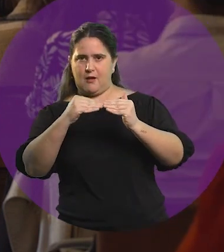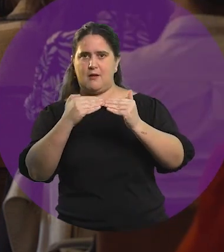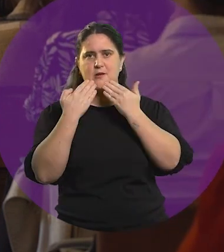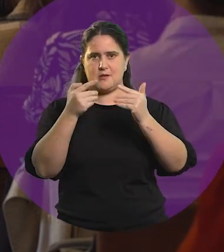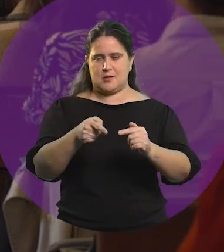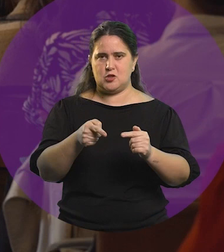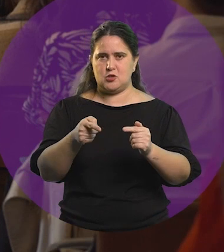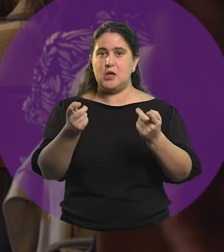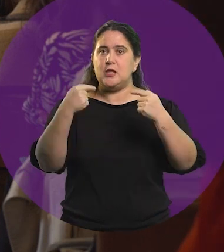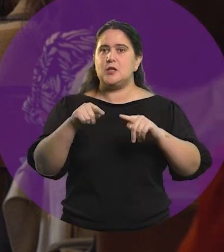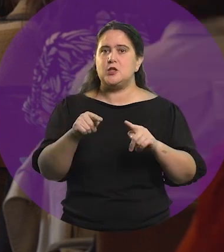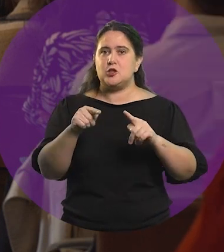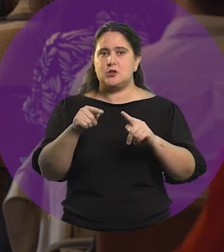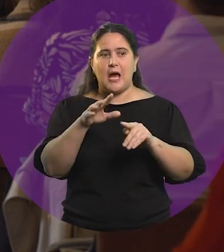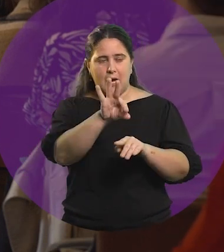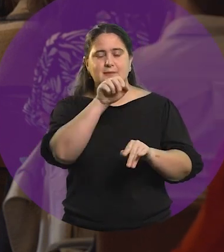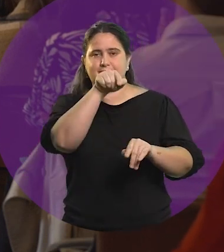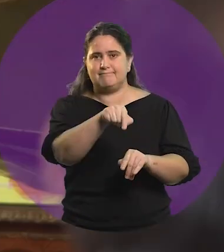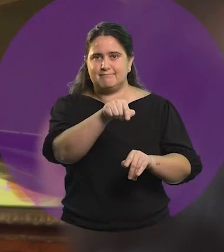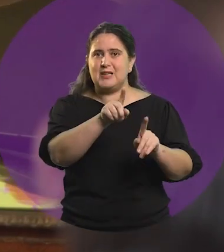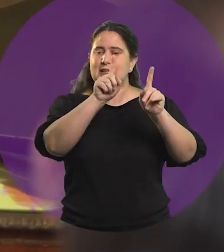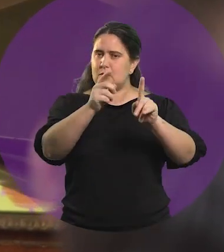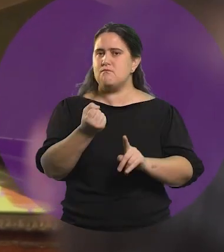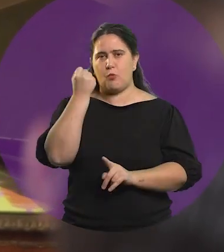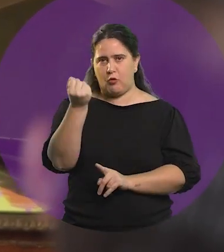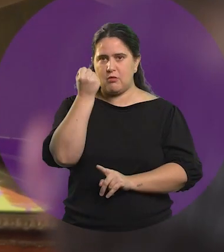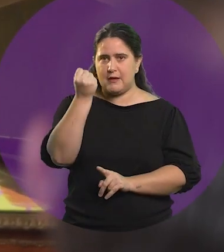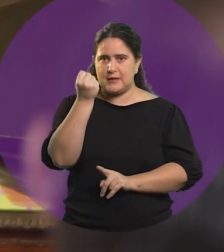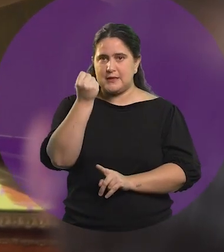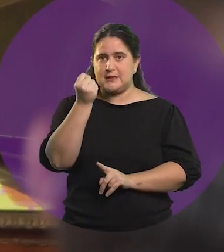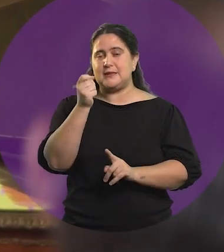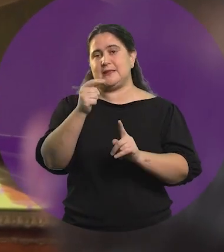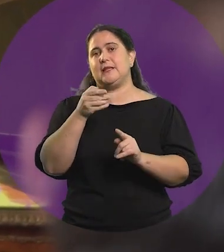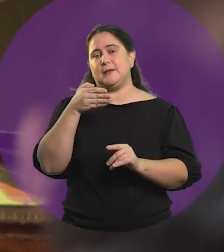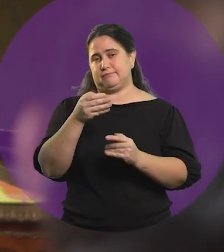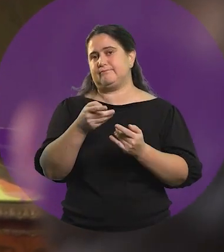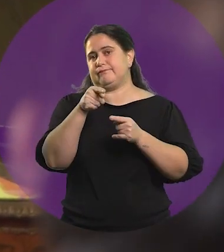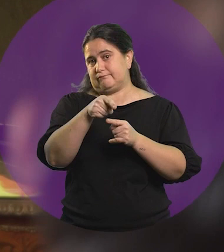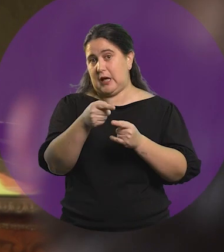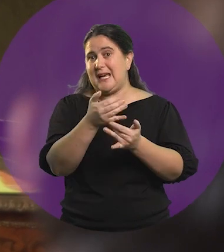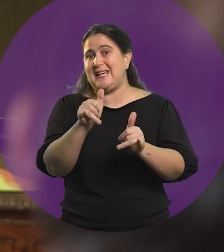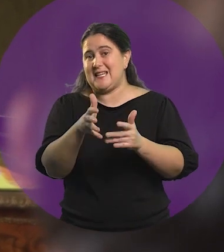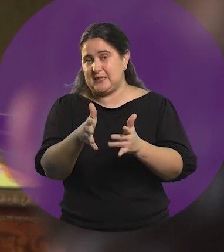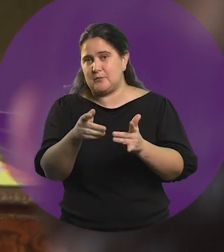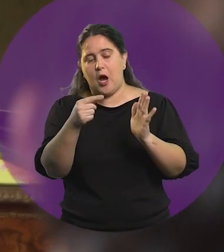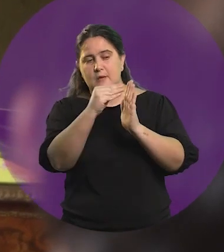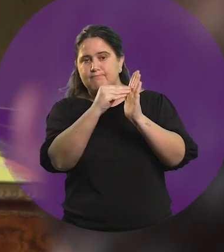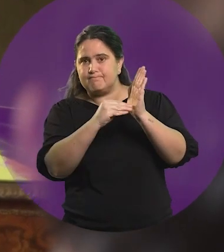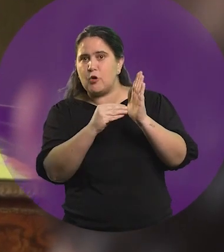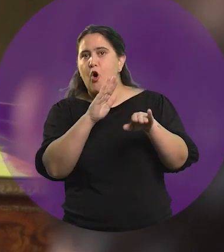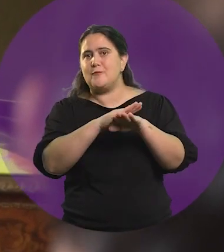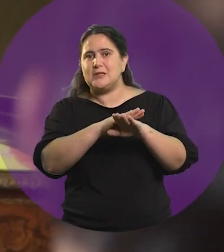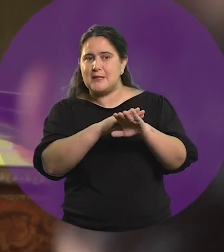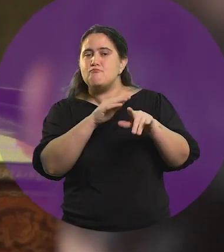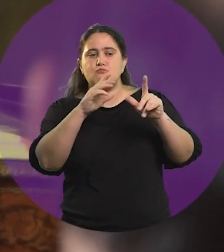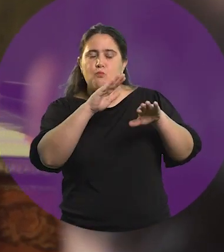brecha. Bueno, entonces, elegimos este indicador, y también esto es muy importante, de producción periódica, ¿sí?, que acá lo que estamos sacando es una